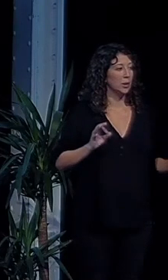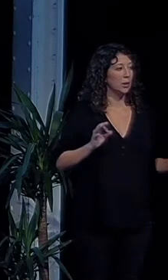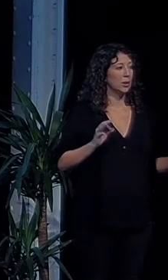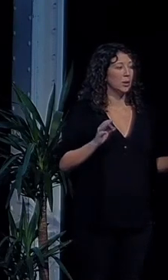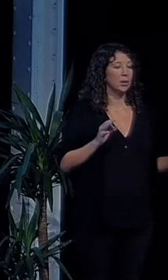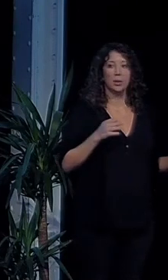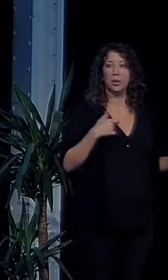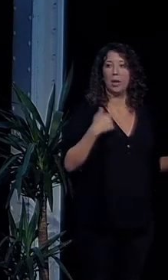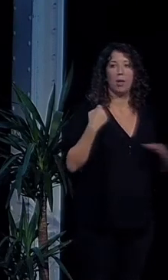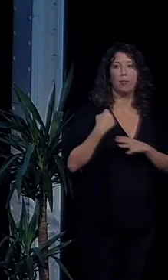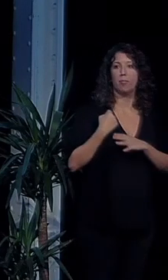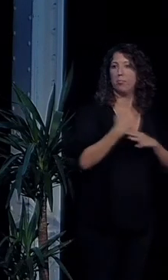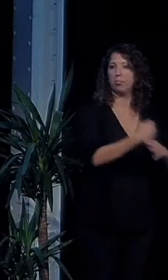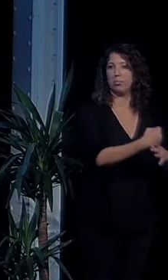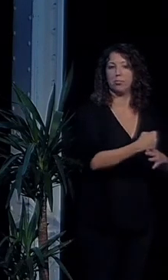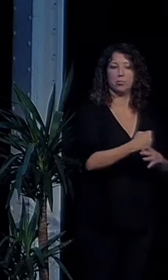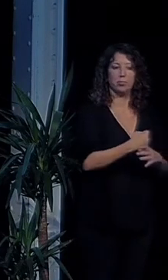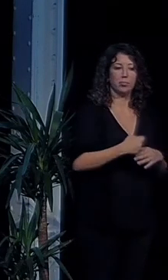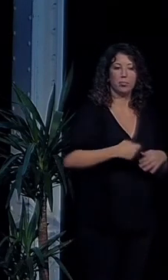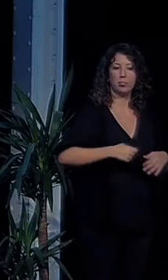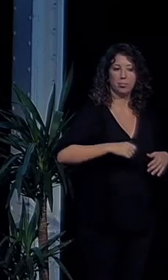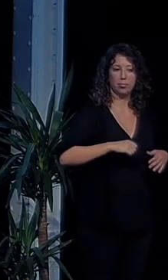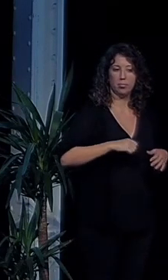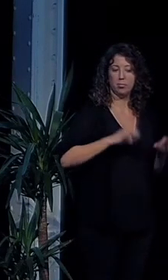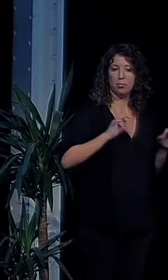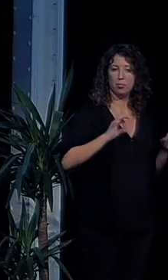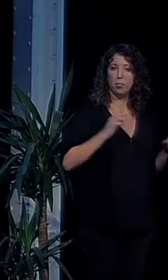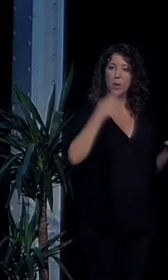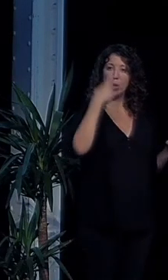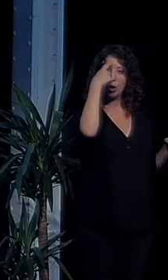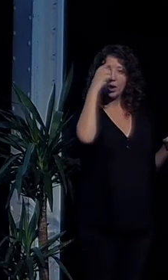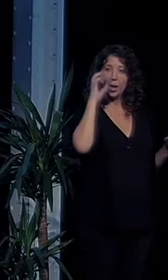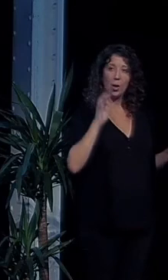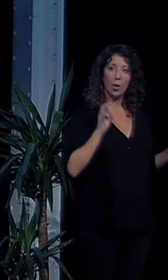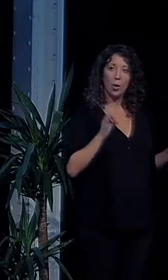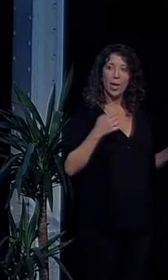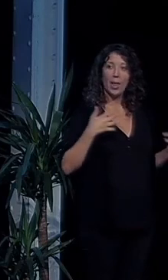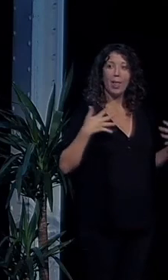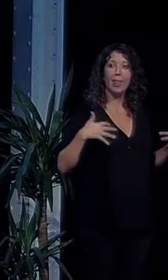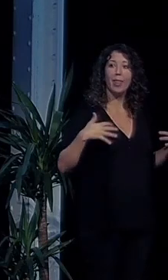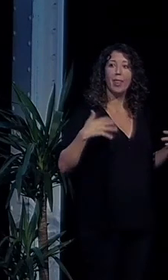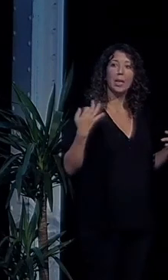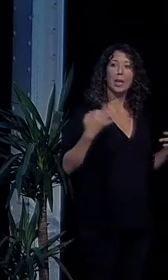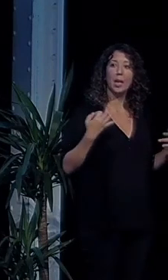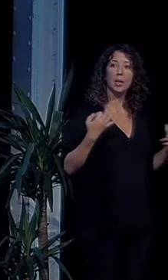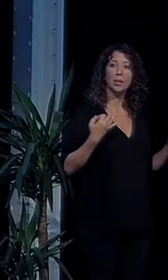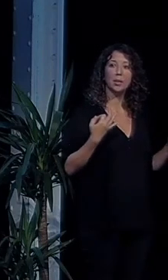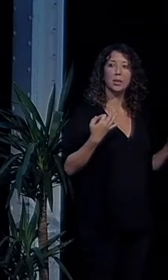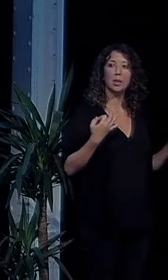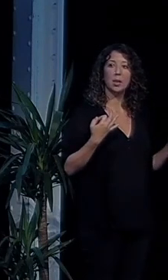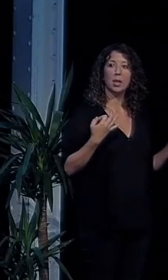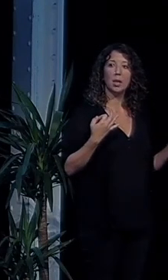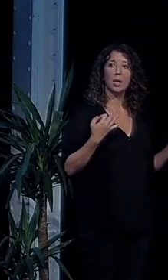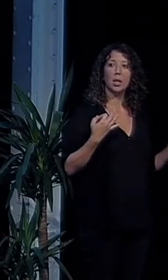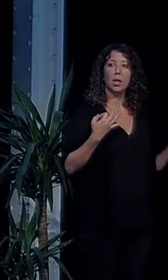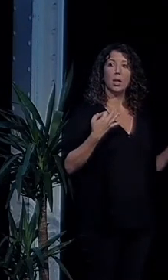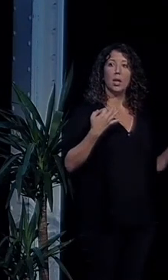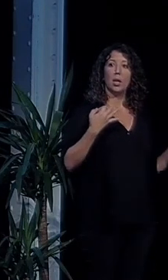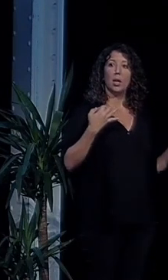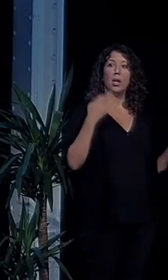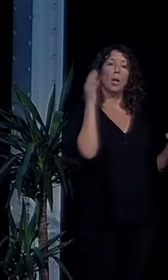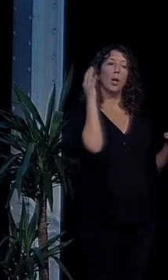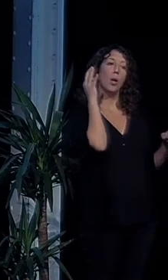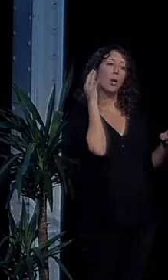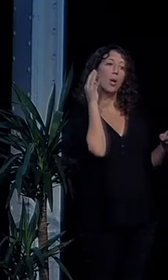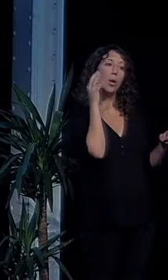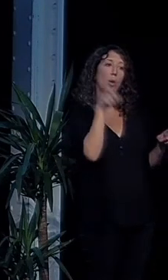Lo apoyo firmemente. Pero creo que es muy necesario también que dejemos como de tirarnos piedras las unas a